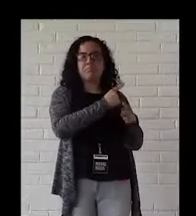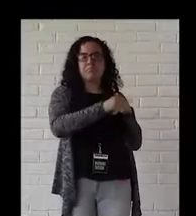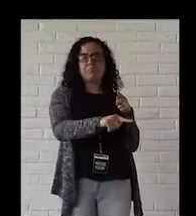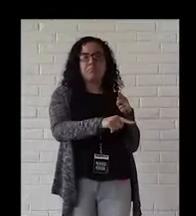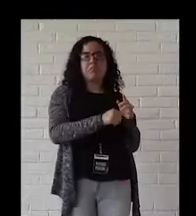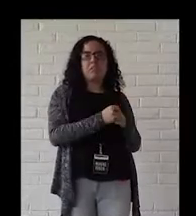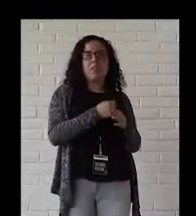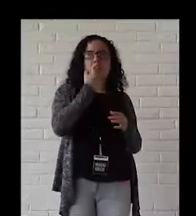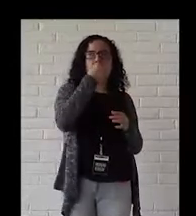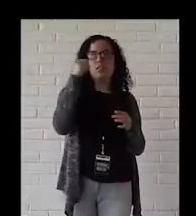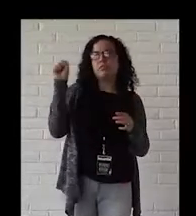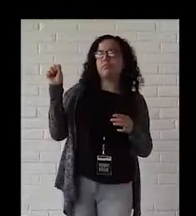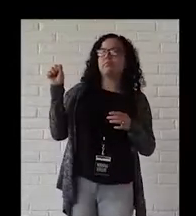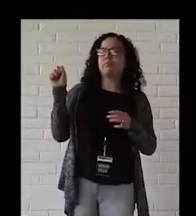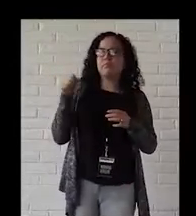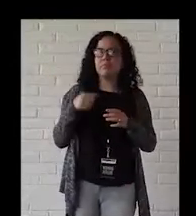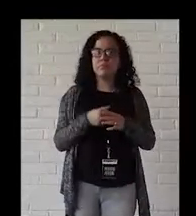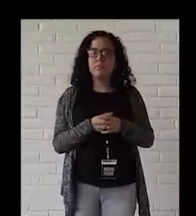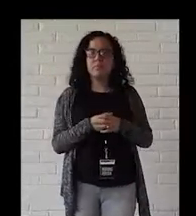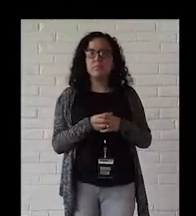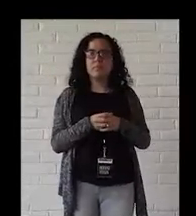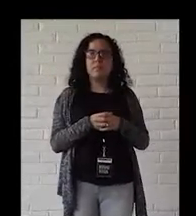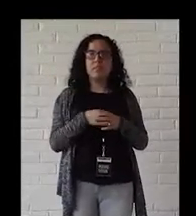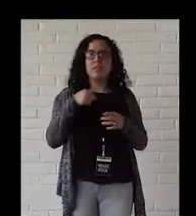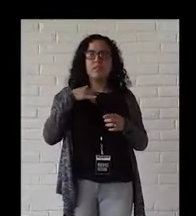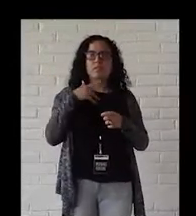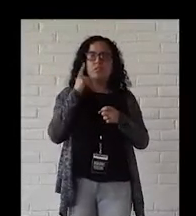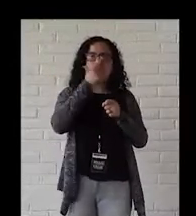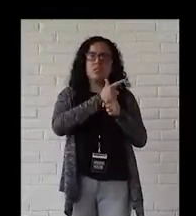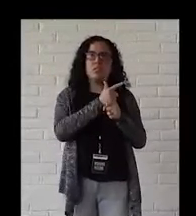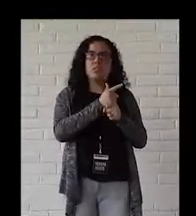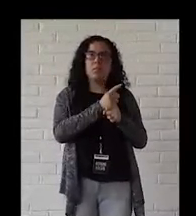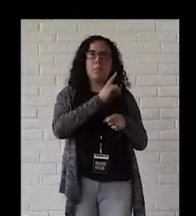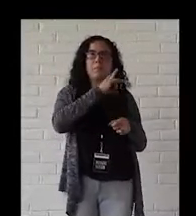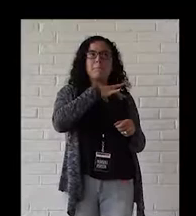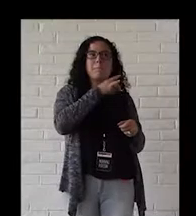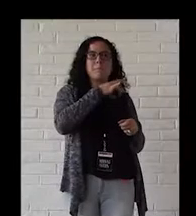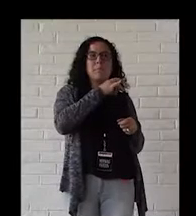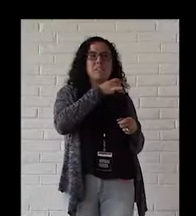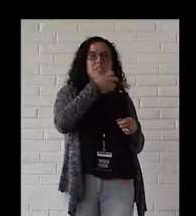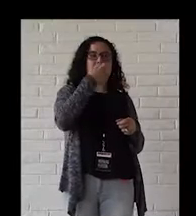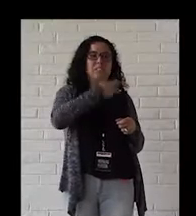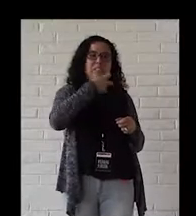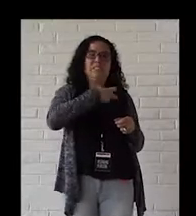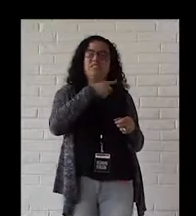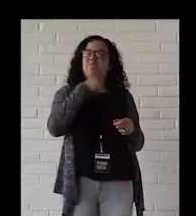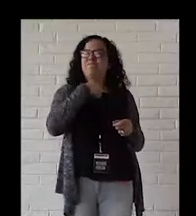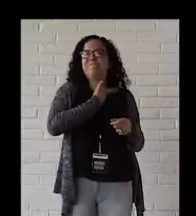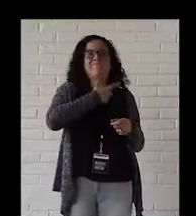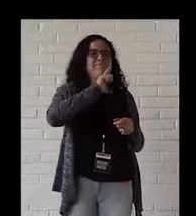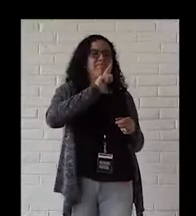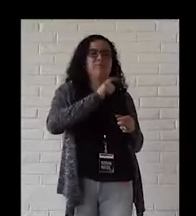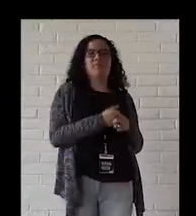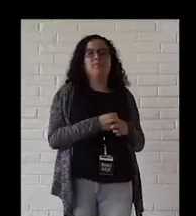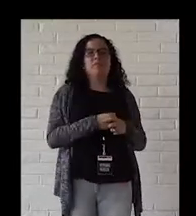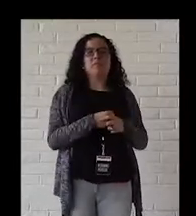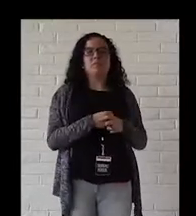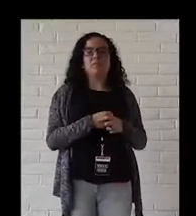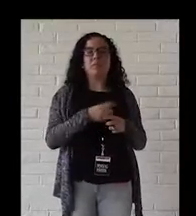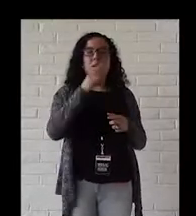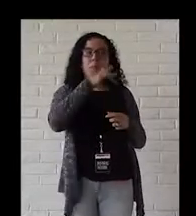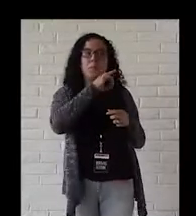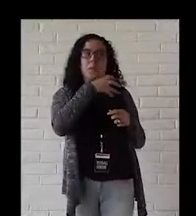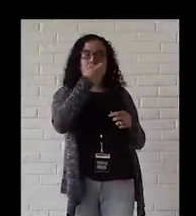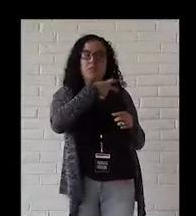los vemos para el otro lado. Y yo me di cuenta, por ejemplo, con el miedo, que es de las cosas que a mí menos me gusta. Si yo agarraba ese miedo